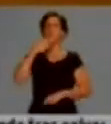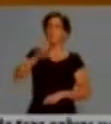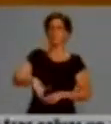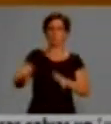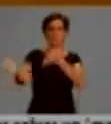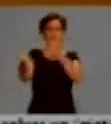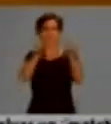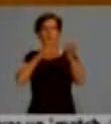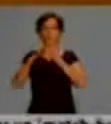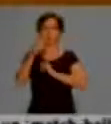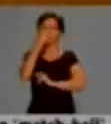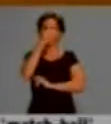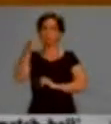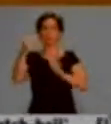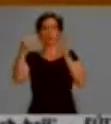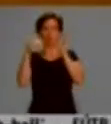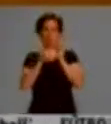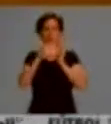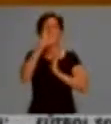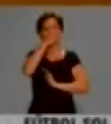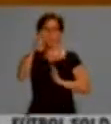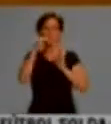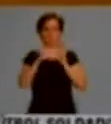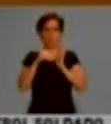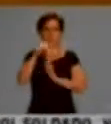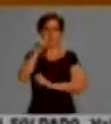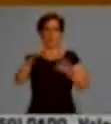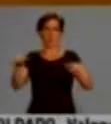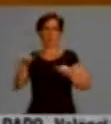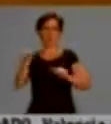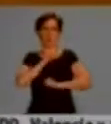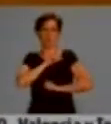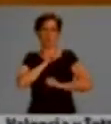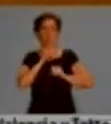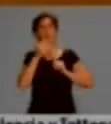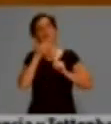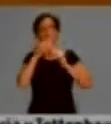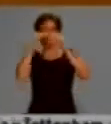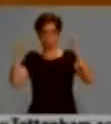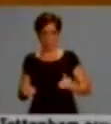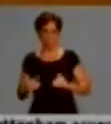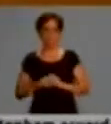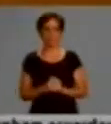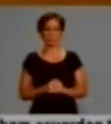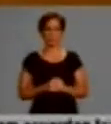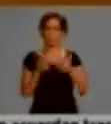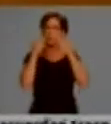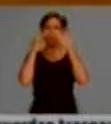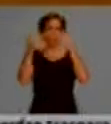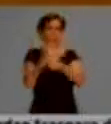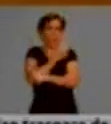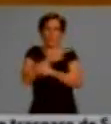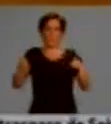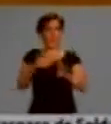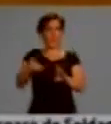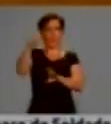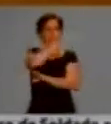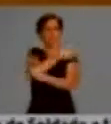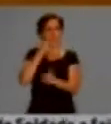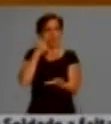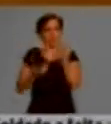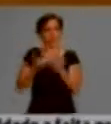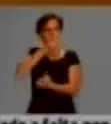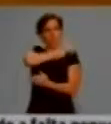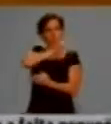el entorno de 340.000 parados menos. Se trata, con diferencia, del descenso mayor en estos